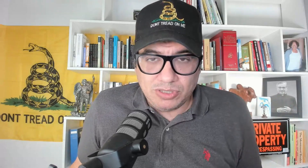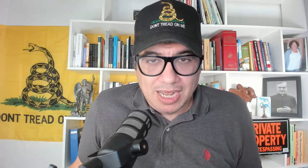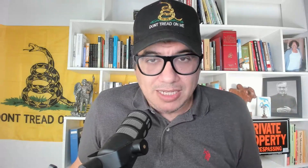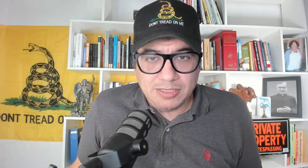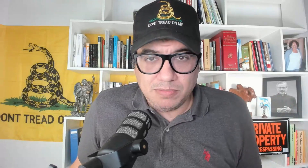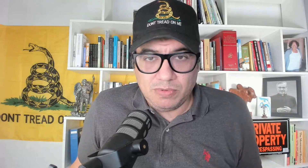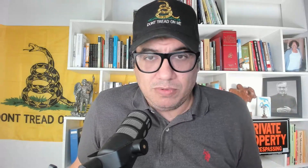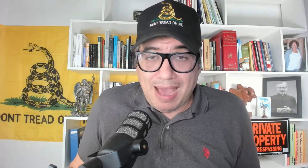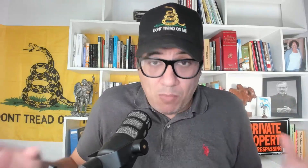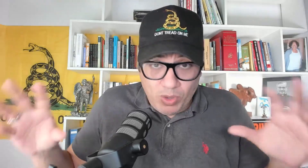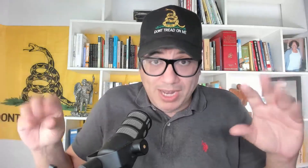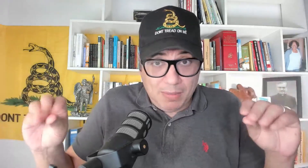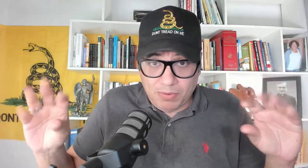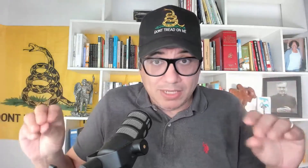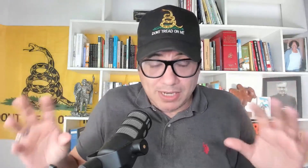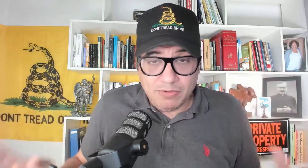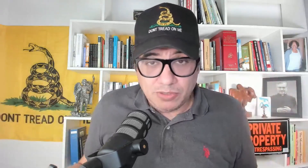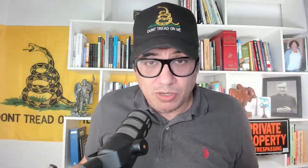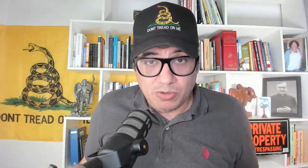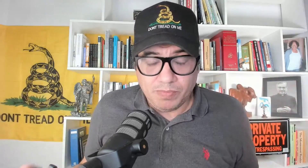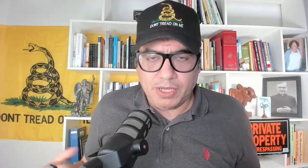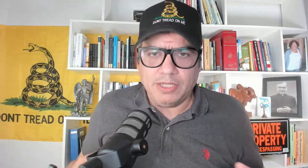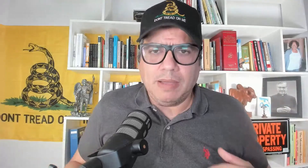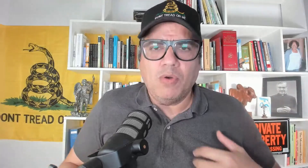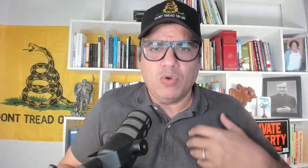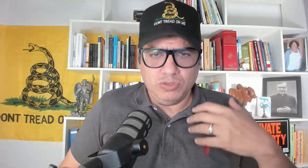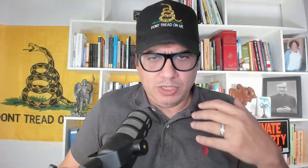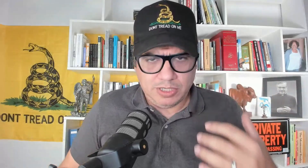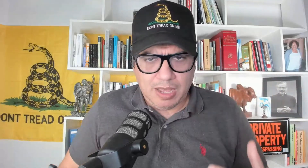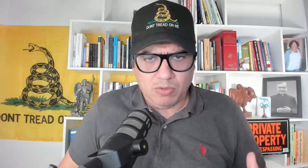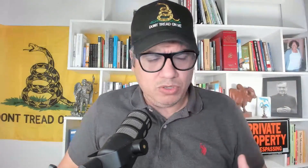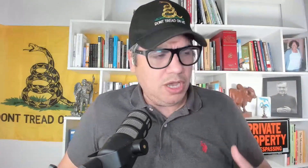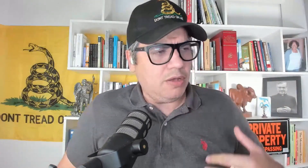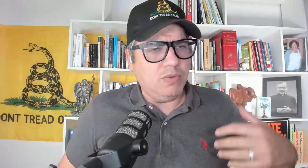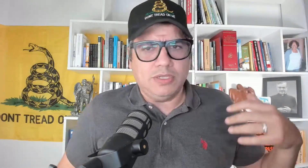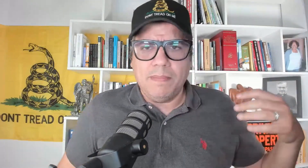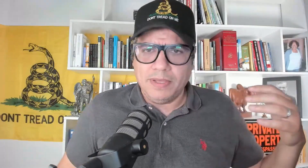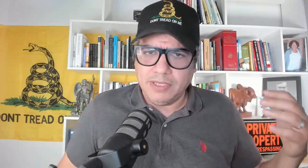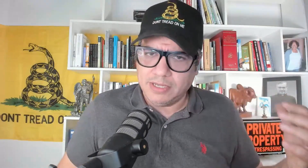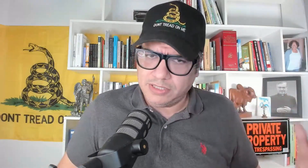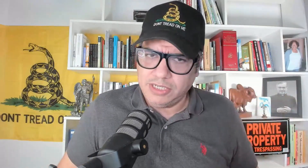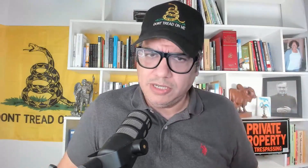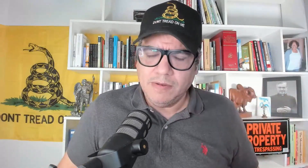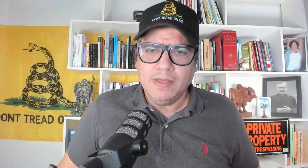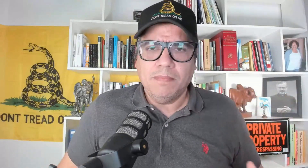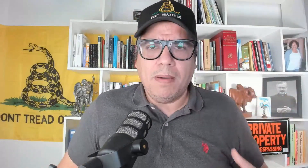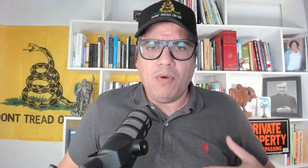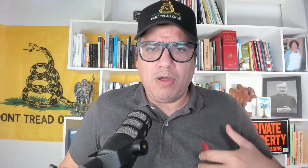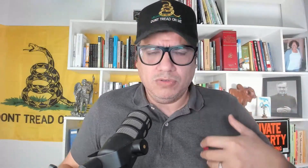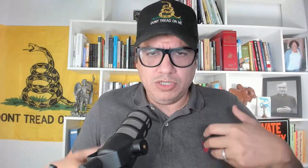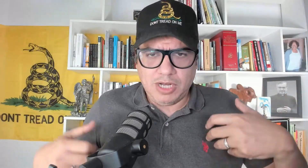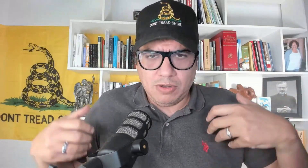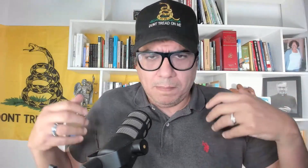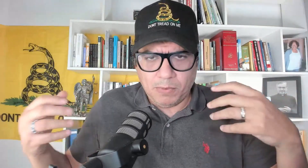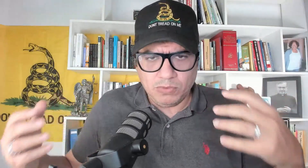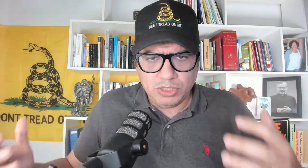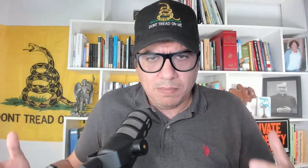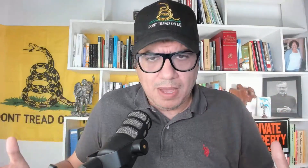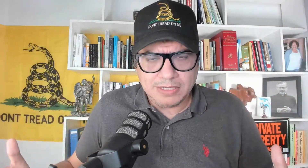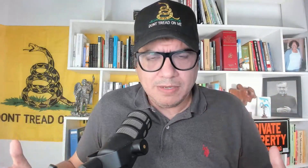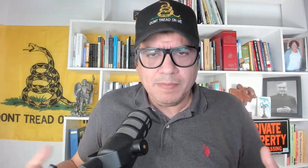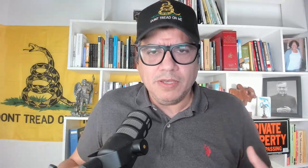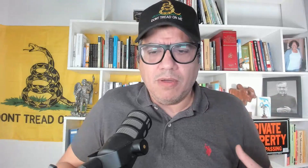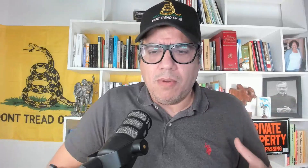del socialismo la muela por la televisión de que estamos concentrados y ahora con estas medidas si vamos a concentrarnos en